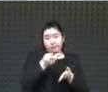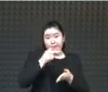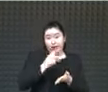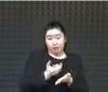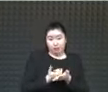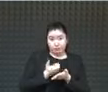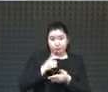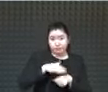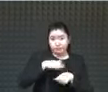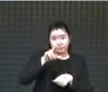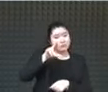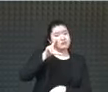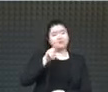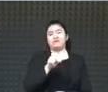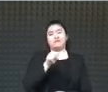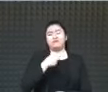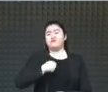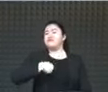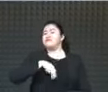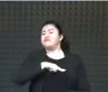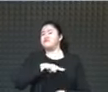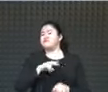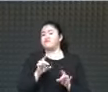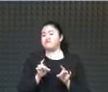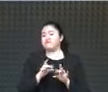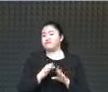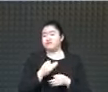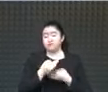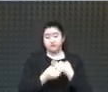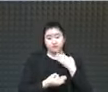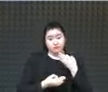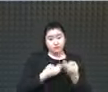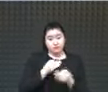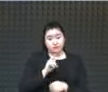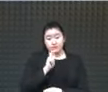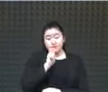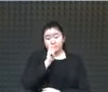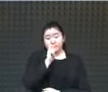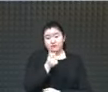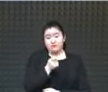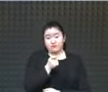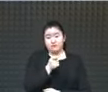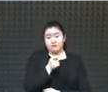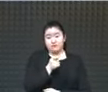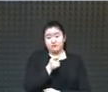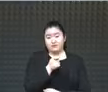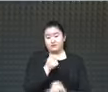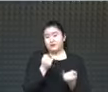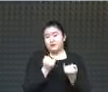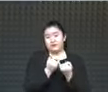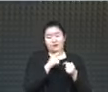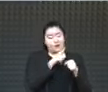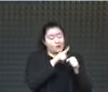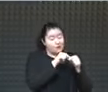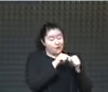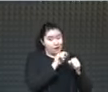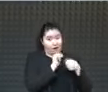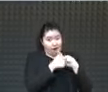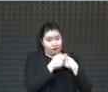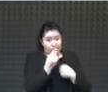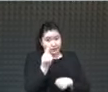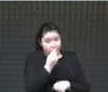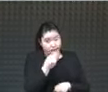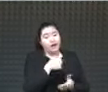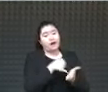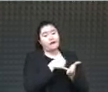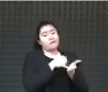adicionales. No es que nosotros hayamos… prácticamente todo se imprime en las impresoras a color cuando se requiere algo de papel.